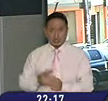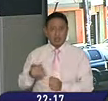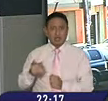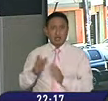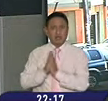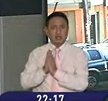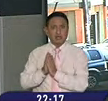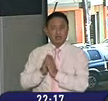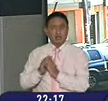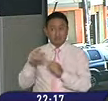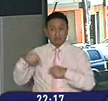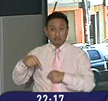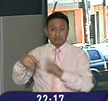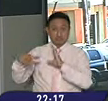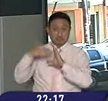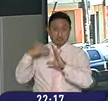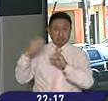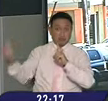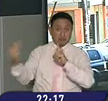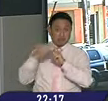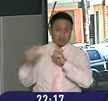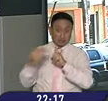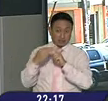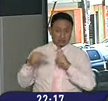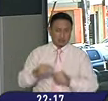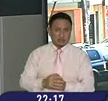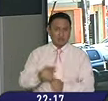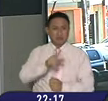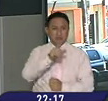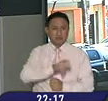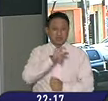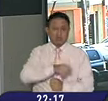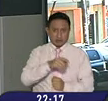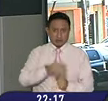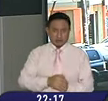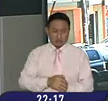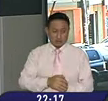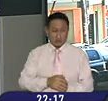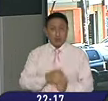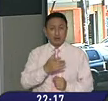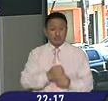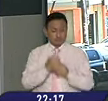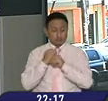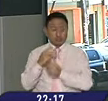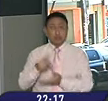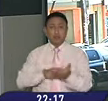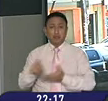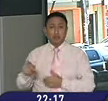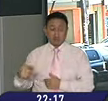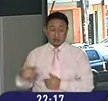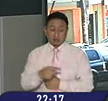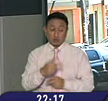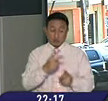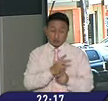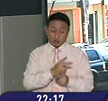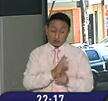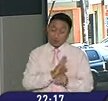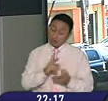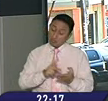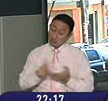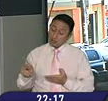que dejan panfletos y envían mensajes a sus números celulares exigiendo dinero para no atentar contra